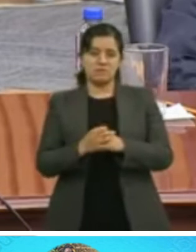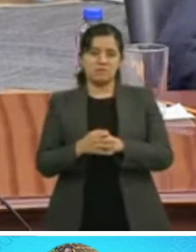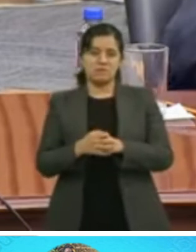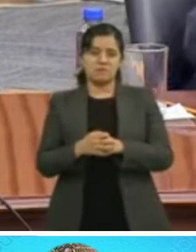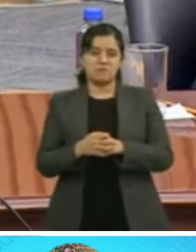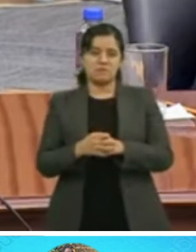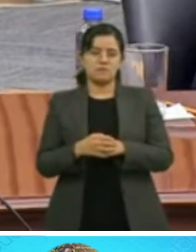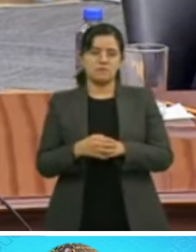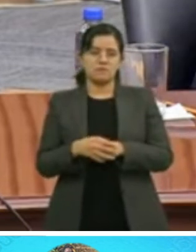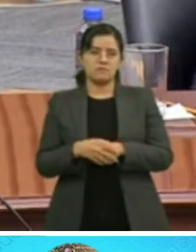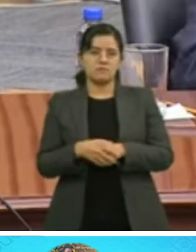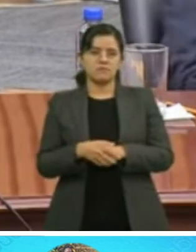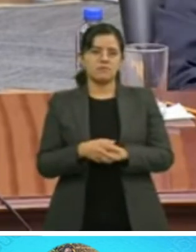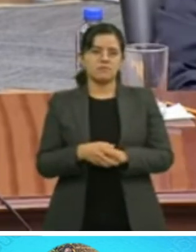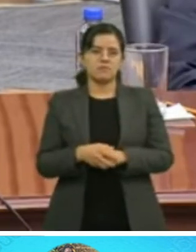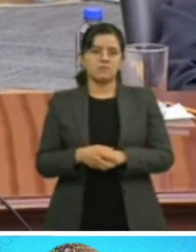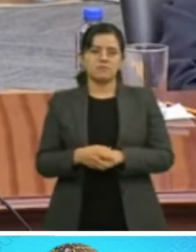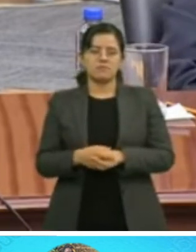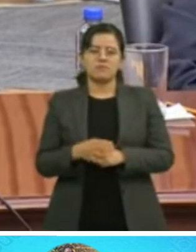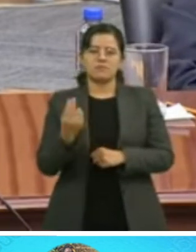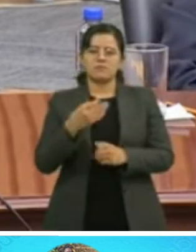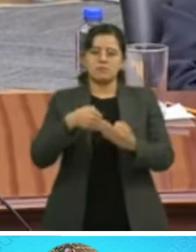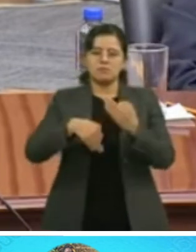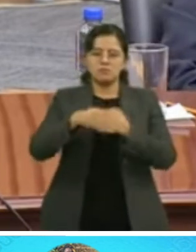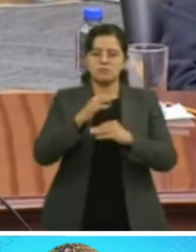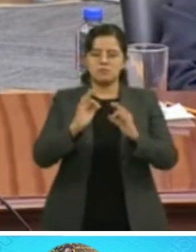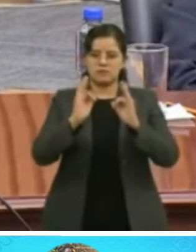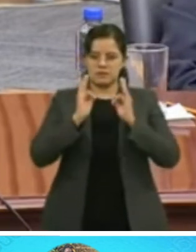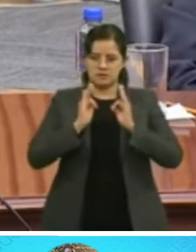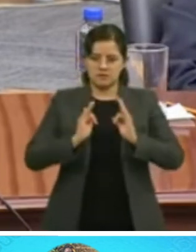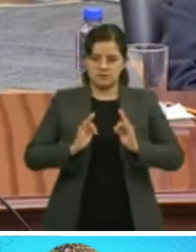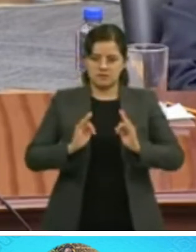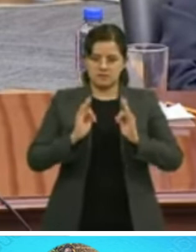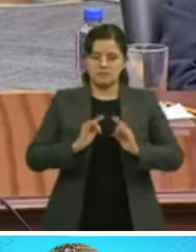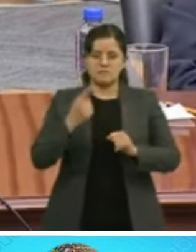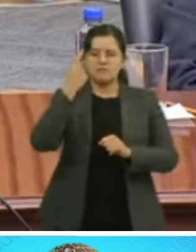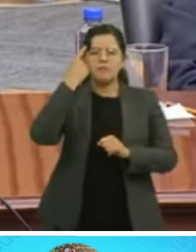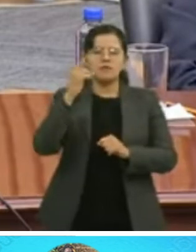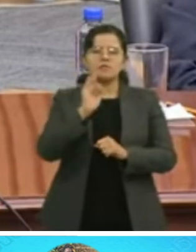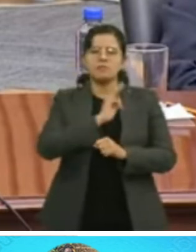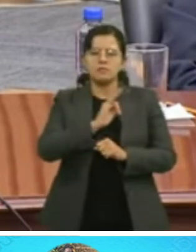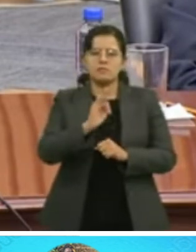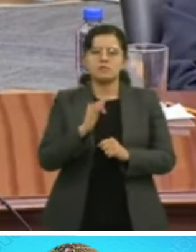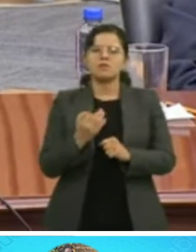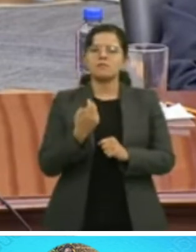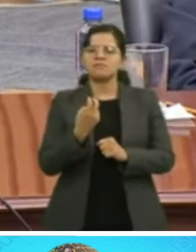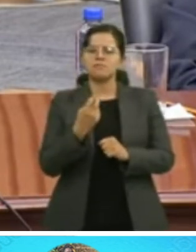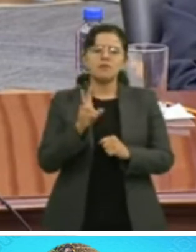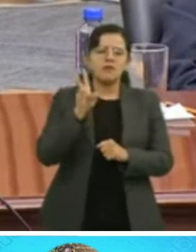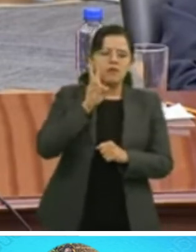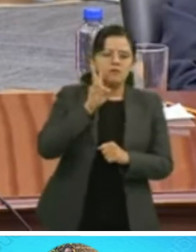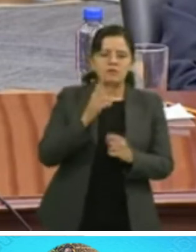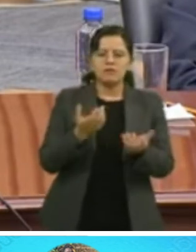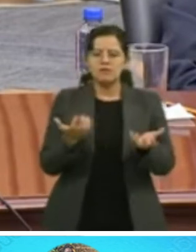lo más dable es serenarnos todos para poder construir la ruta que sea más eficaz,